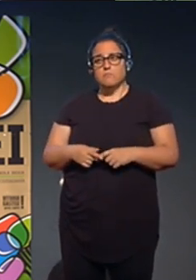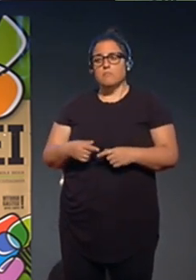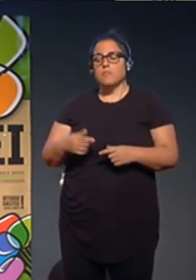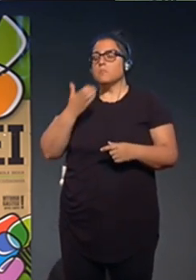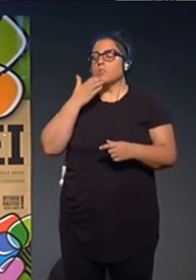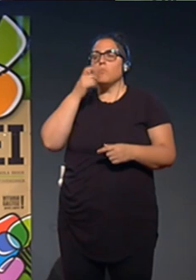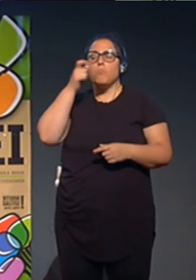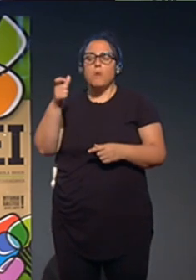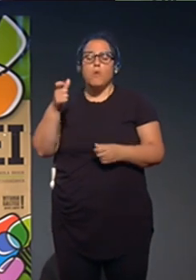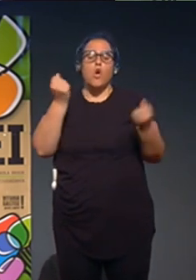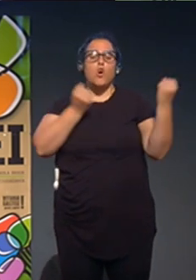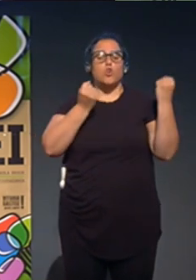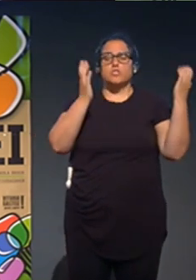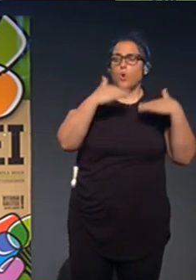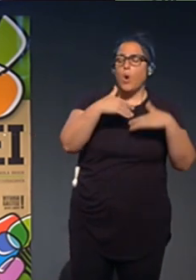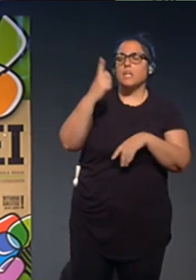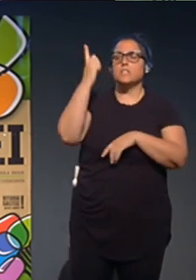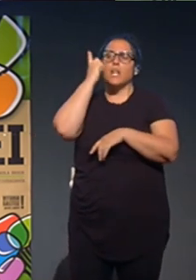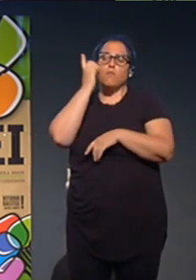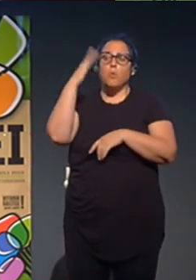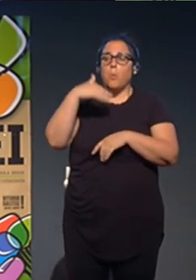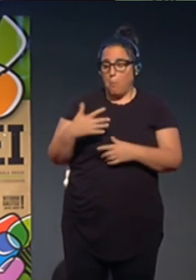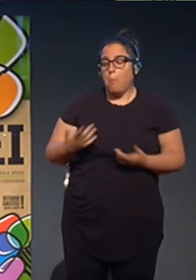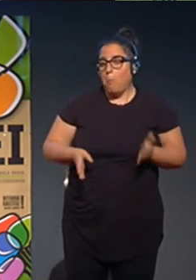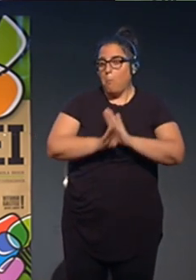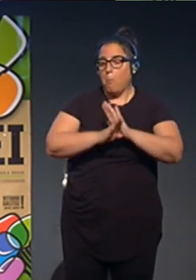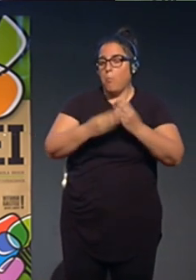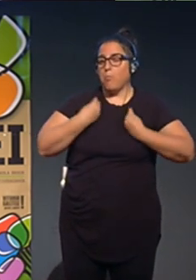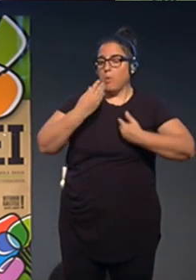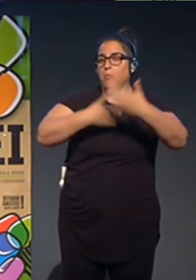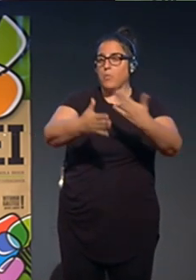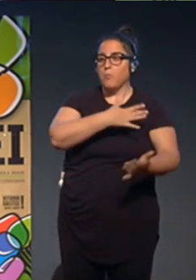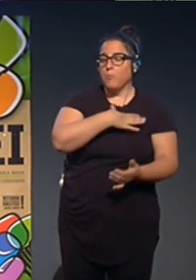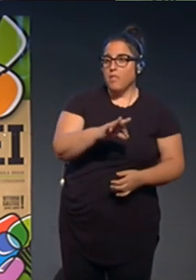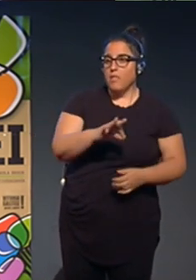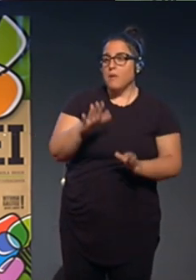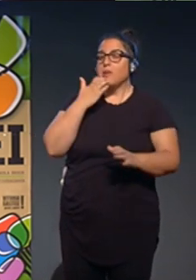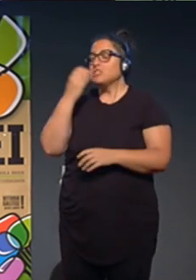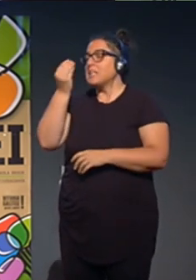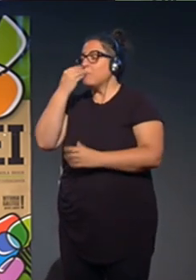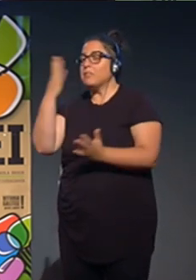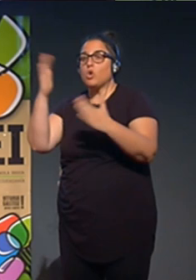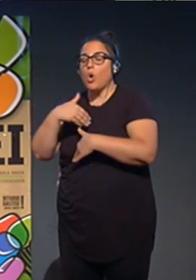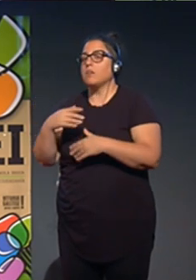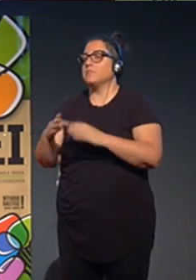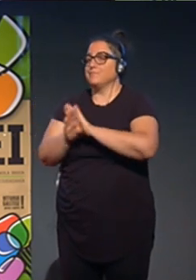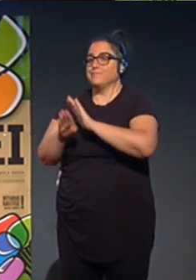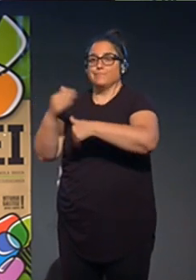teléfonos pero nunca sin alimentos por lo tanto una falta de soberanía alimentaria lleva